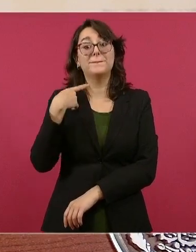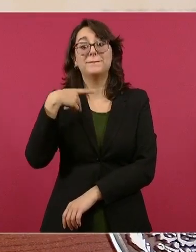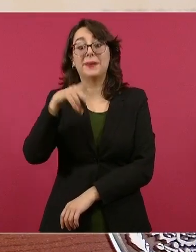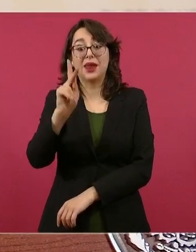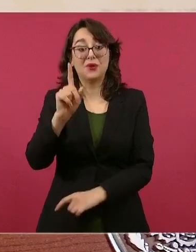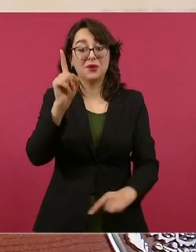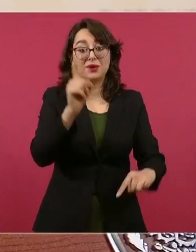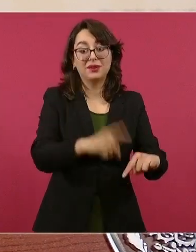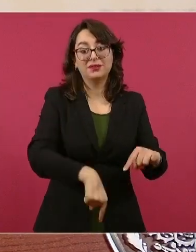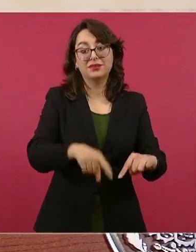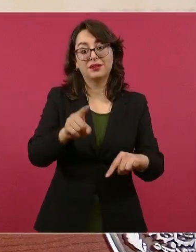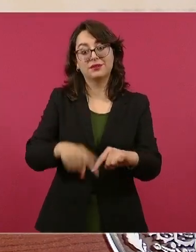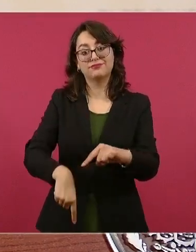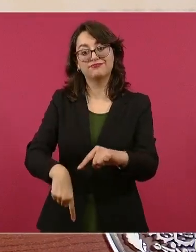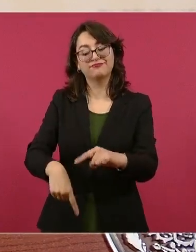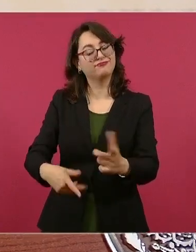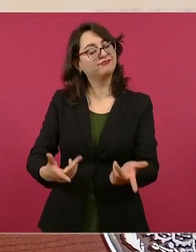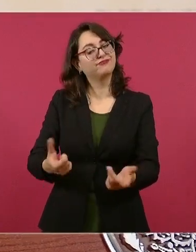impuestos.